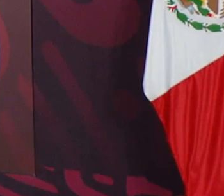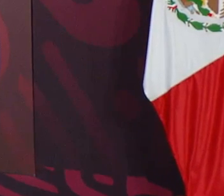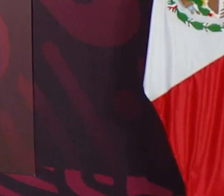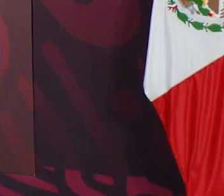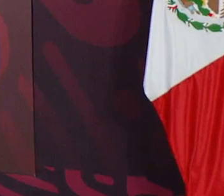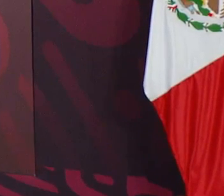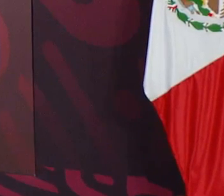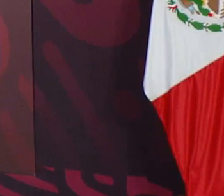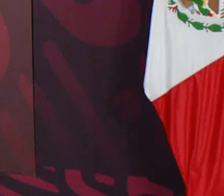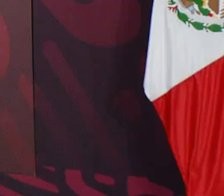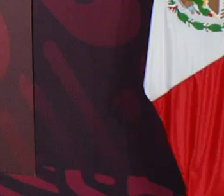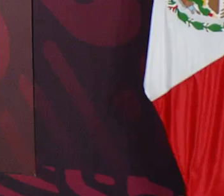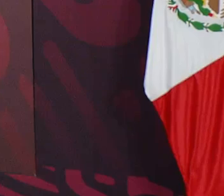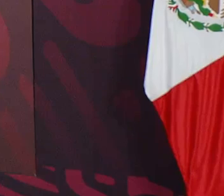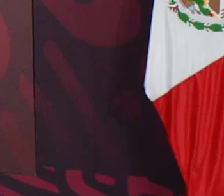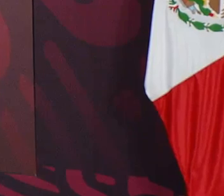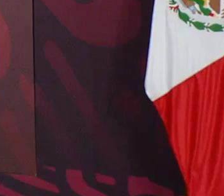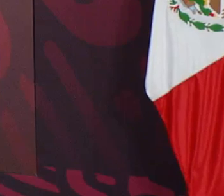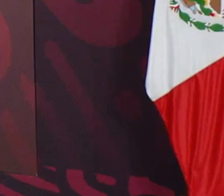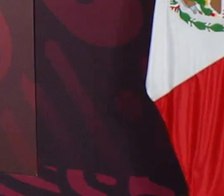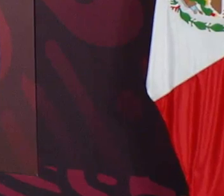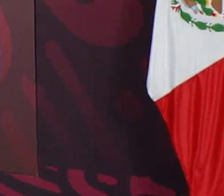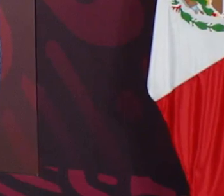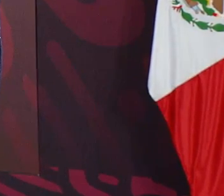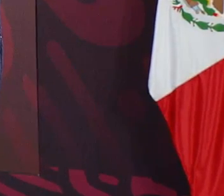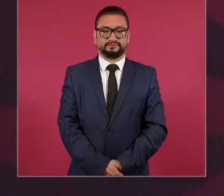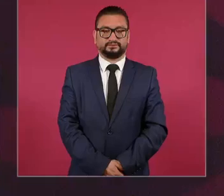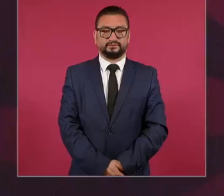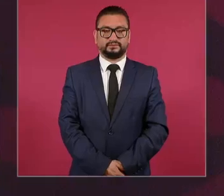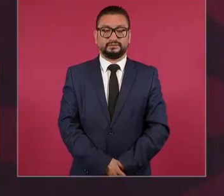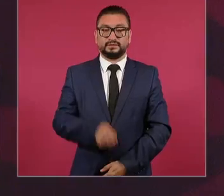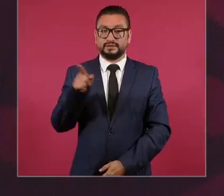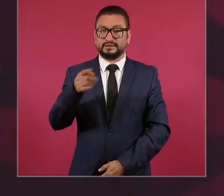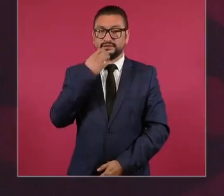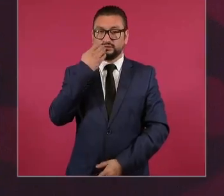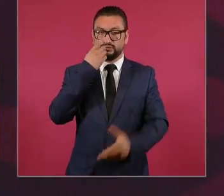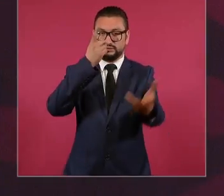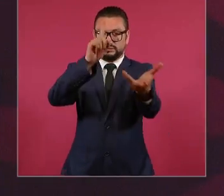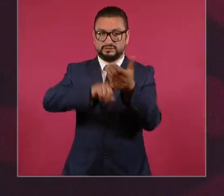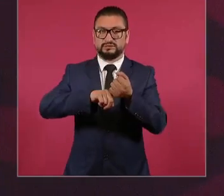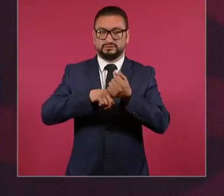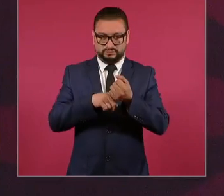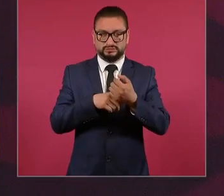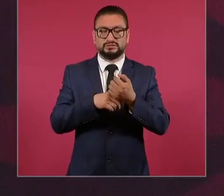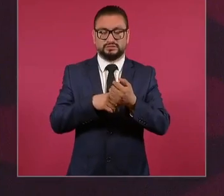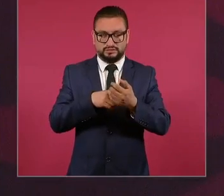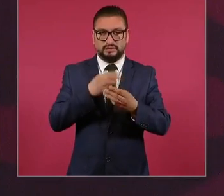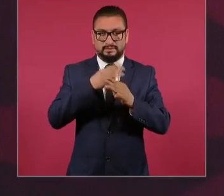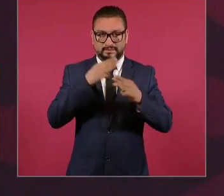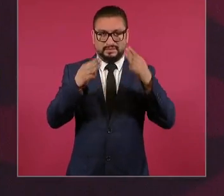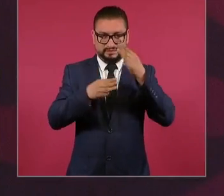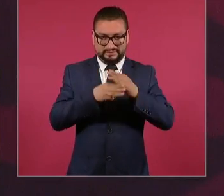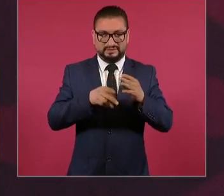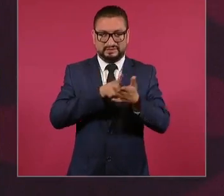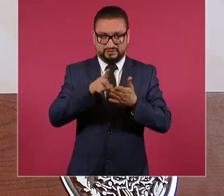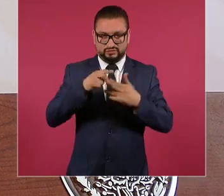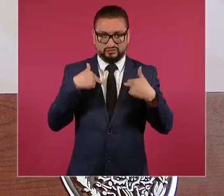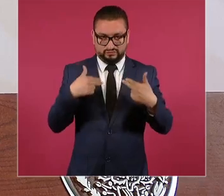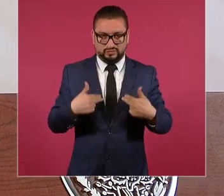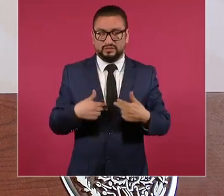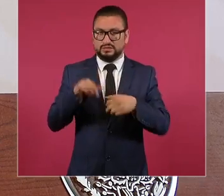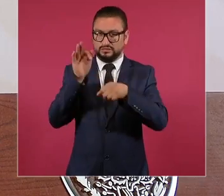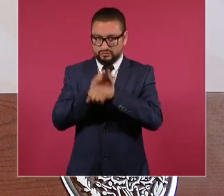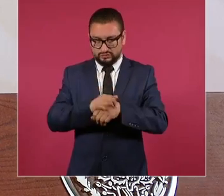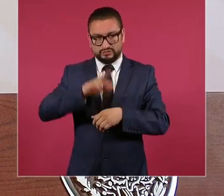sobre derechos humanos protección respeto a